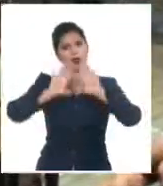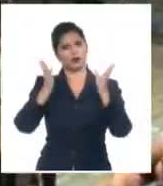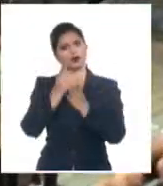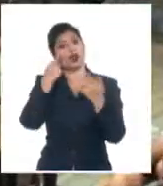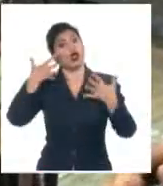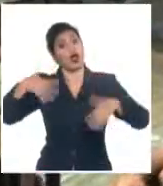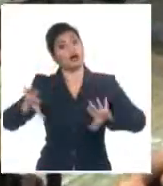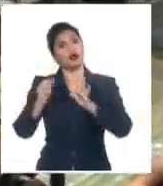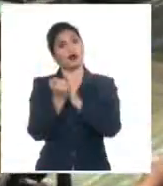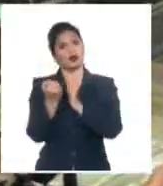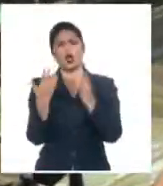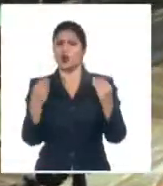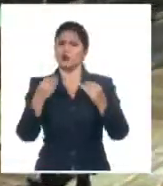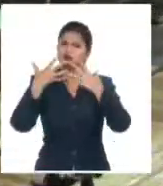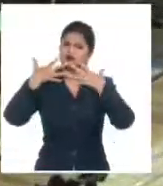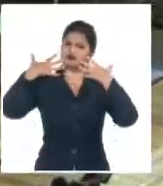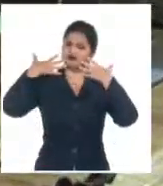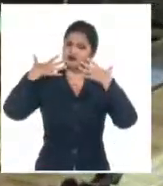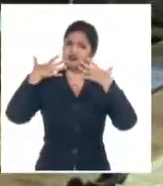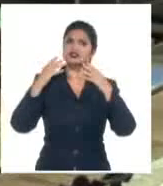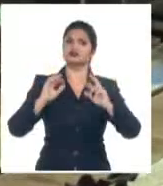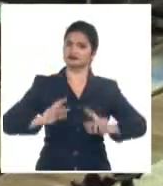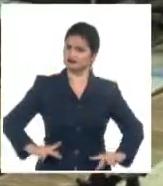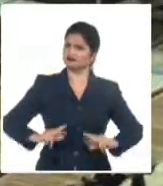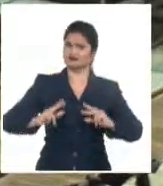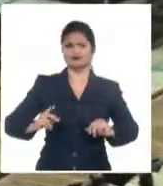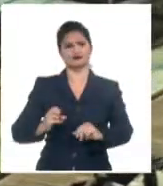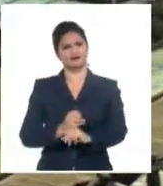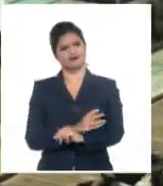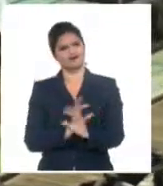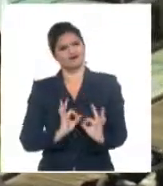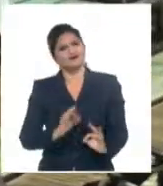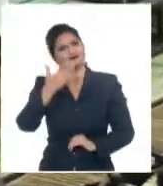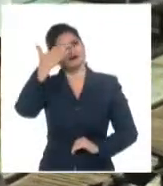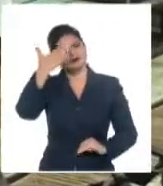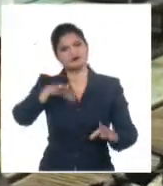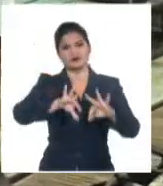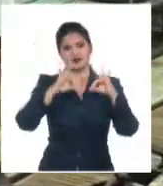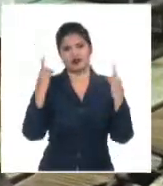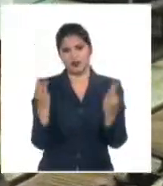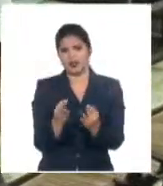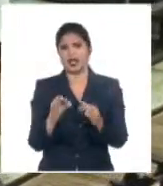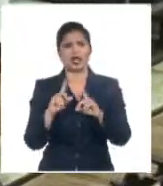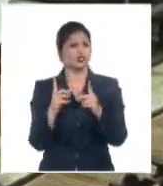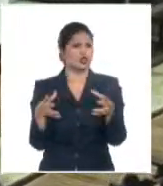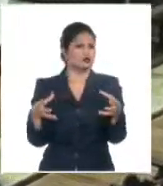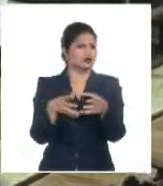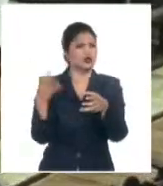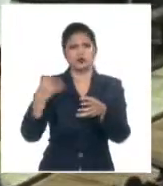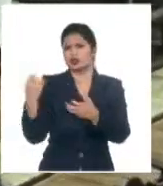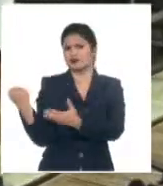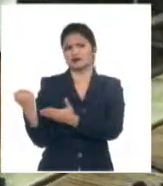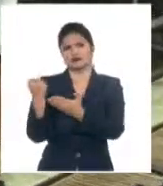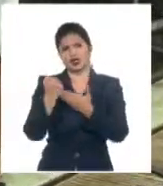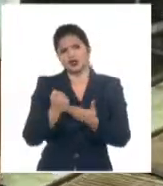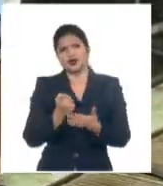Estoy muy feliz, lo reitero, muy contento, gracias a toda la familia, a todo el team de Fond, que siempre está junto a mí, como